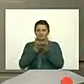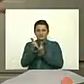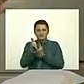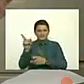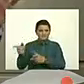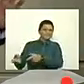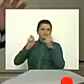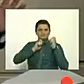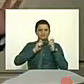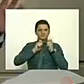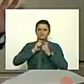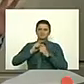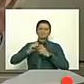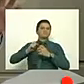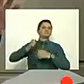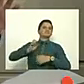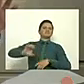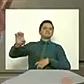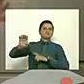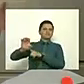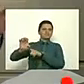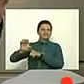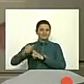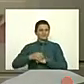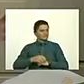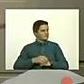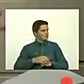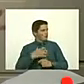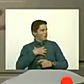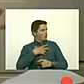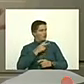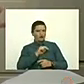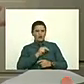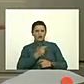Se lo ha negado, no tiene éxito, ha dicho que no.